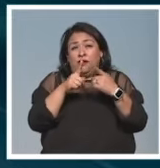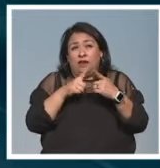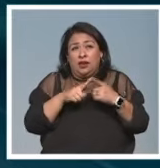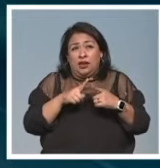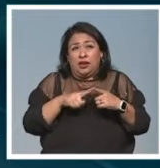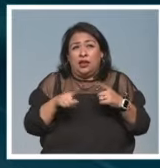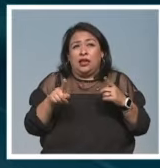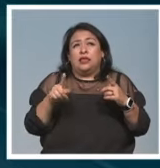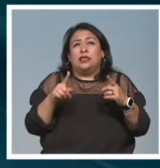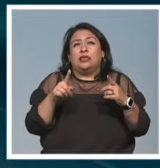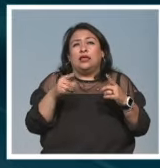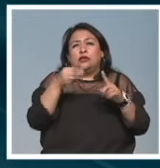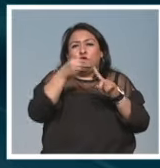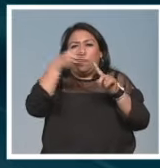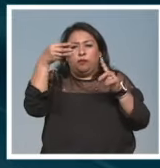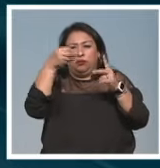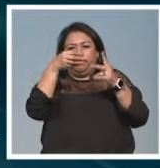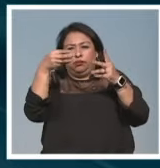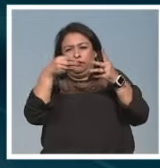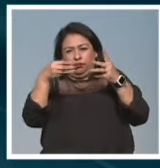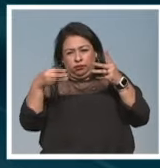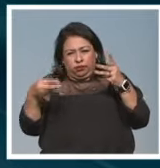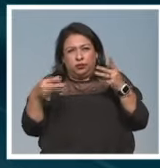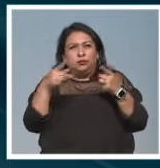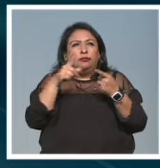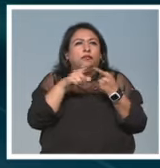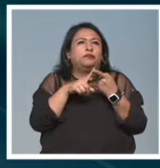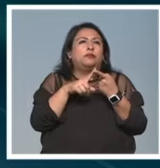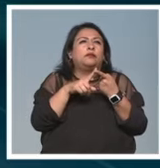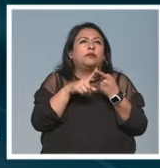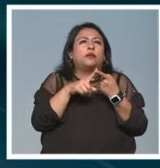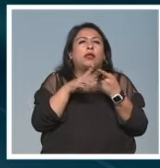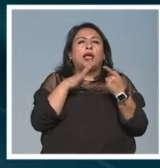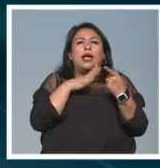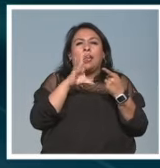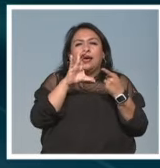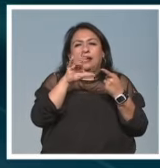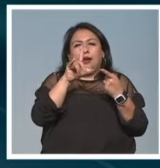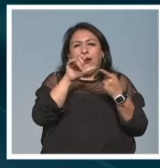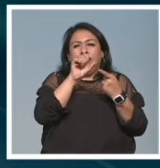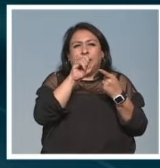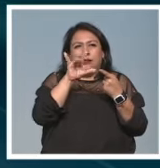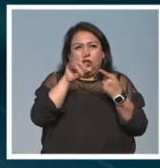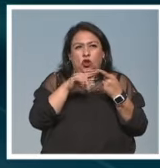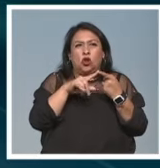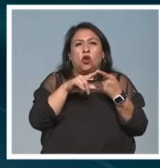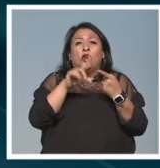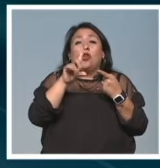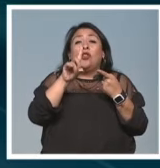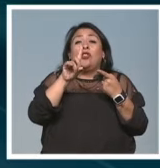diferentes subgéneros, por así decirlo. Encontramos primero lo clásico, ¿no? Que es el dark